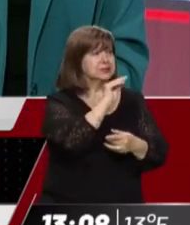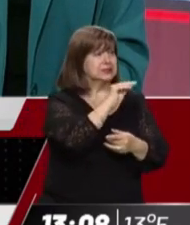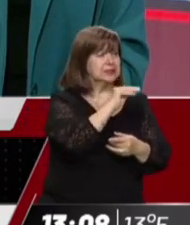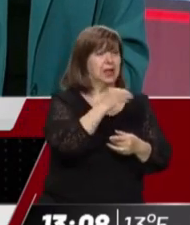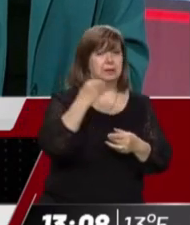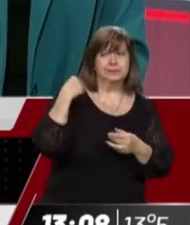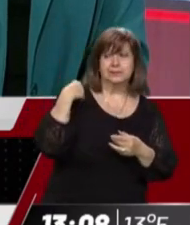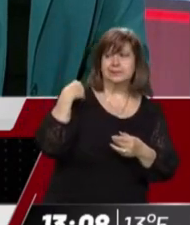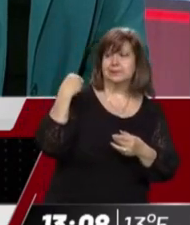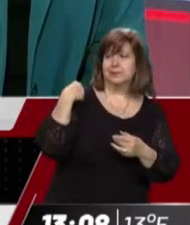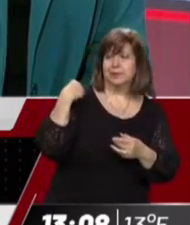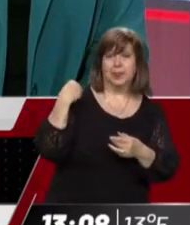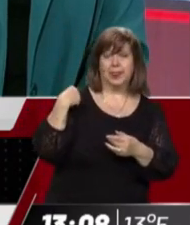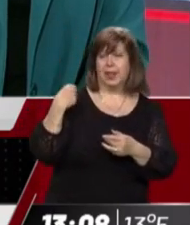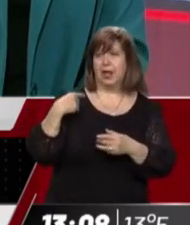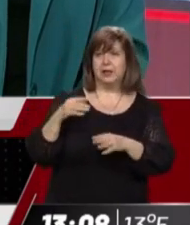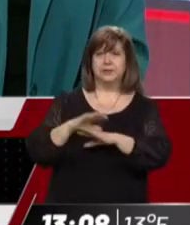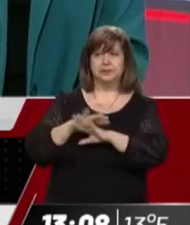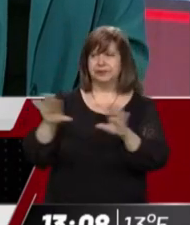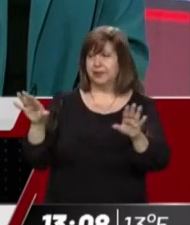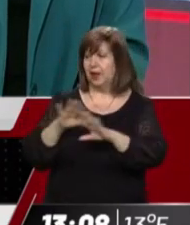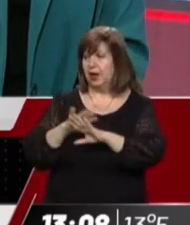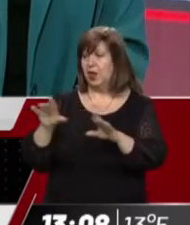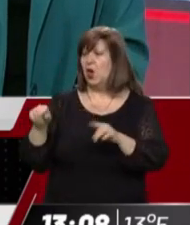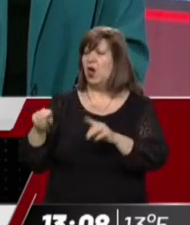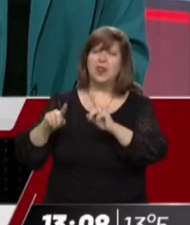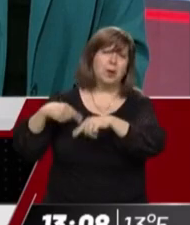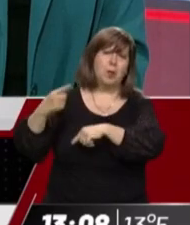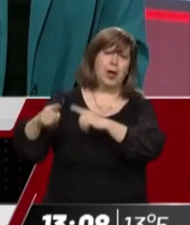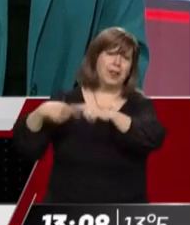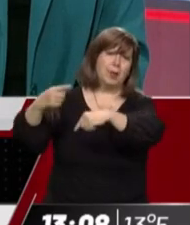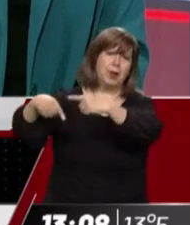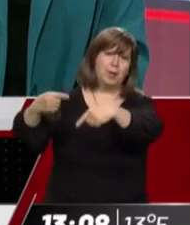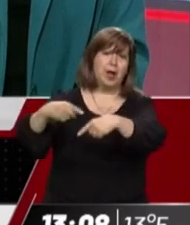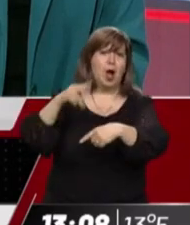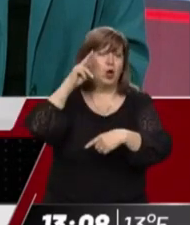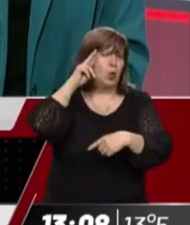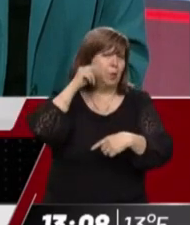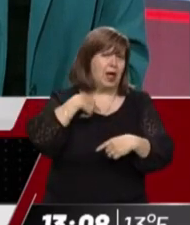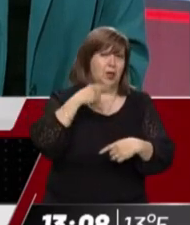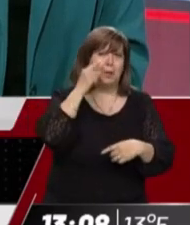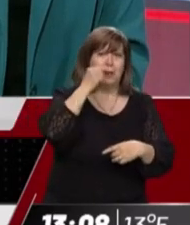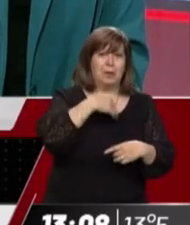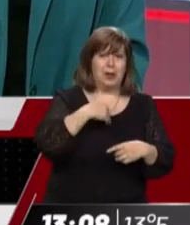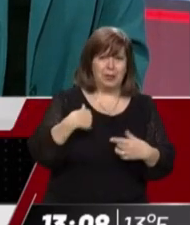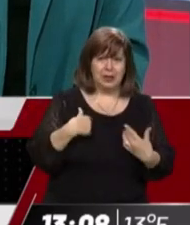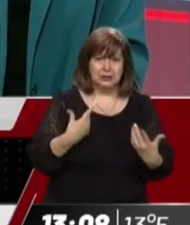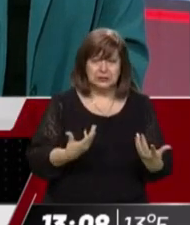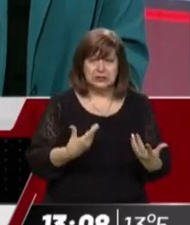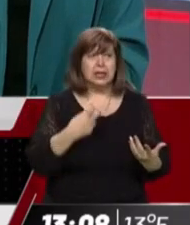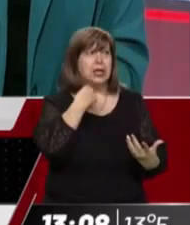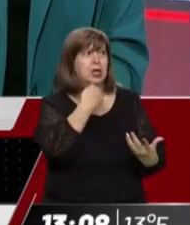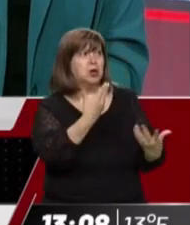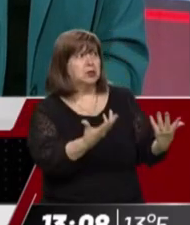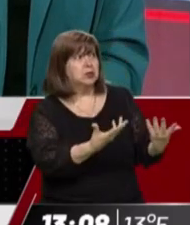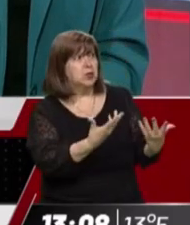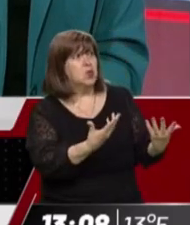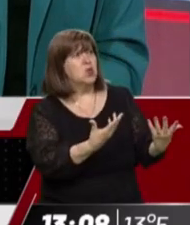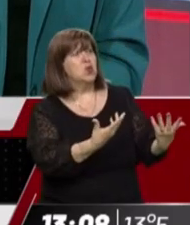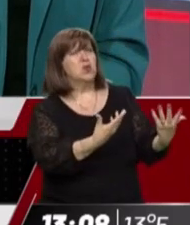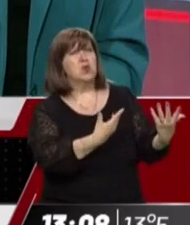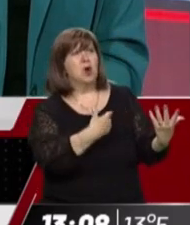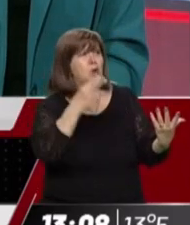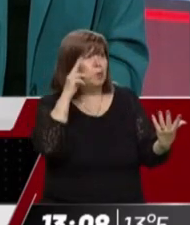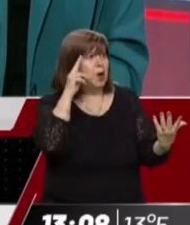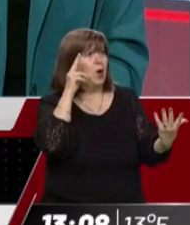porque implica un tsunami para el que consume y para todo su entorno, porque recién lo decías, ¿no? A veces a